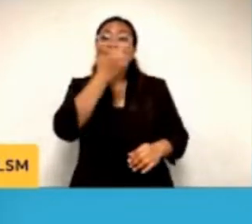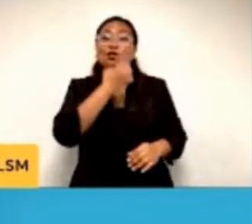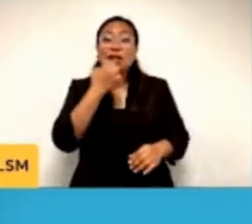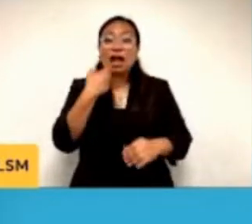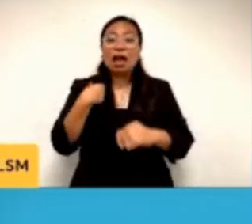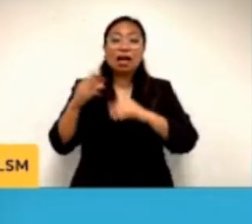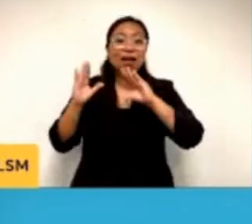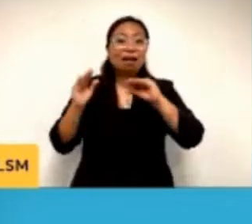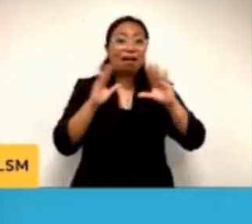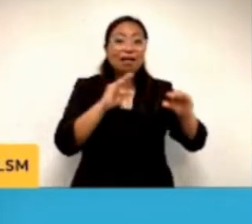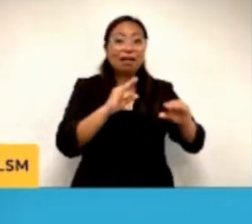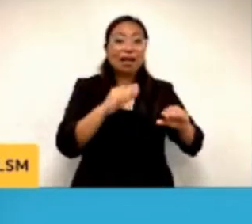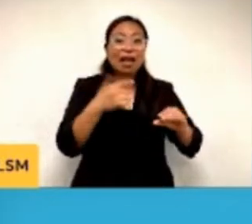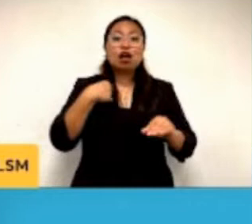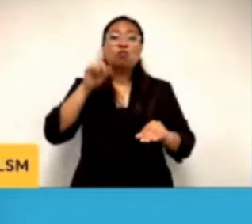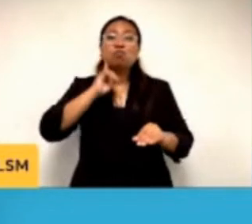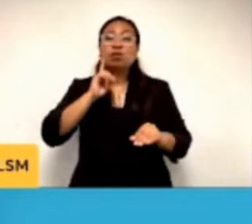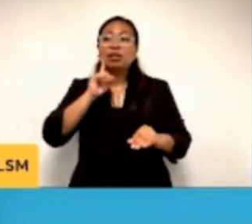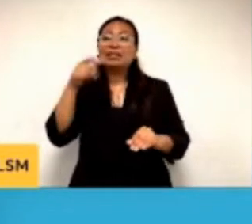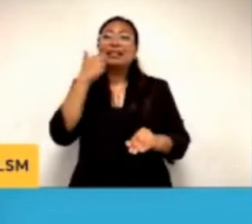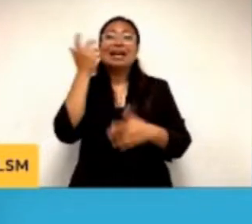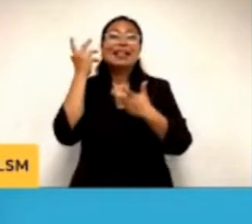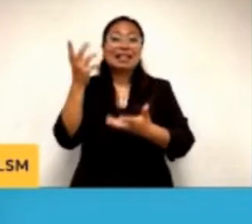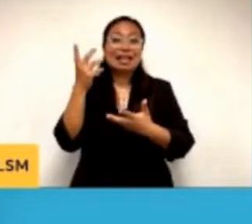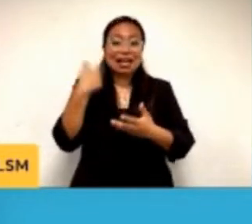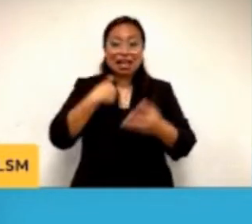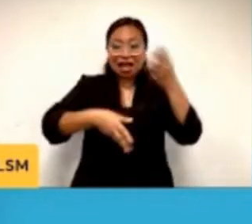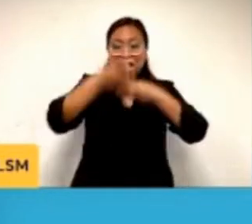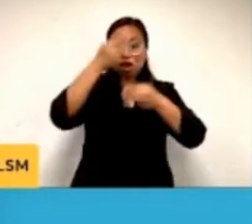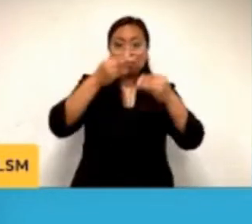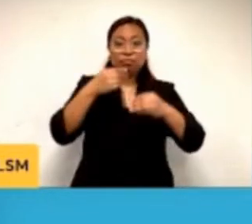que quieren generar un impacto. Y algo he